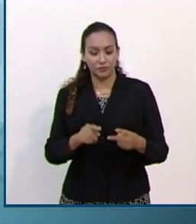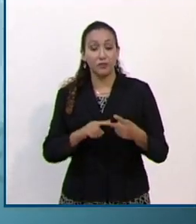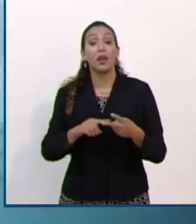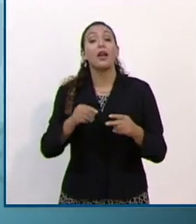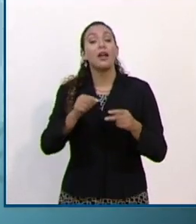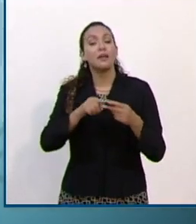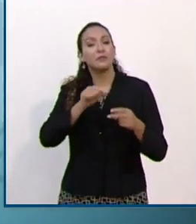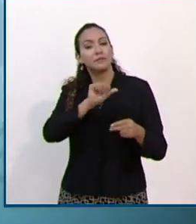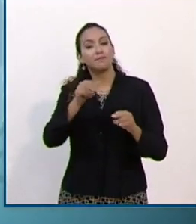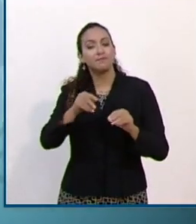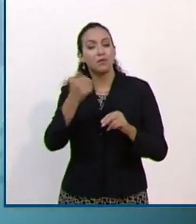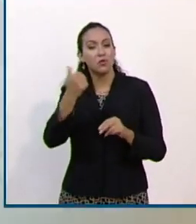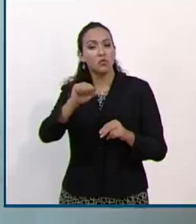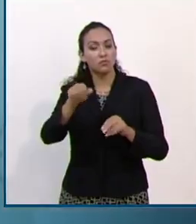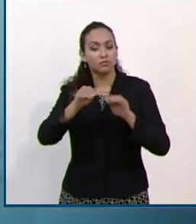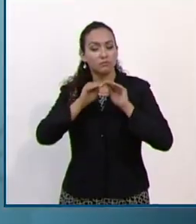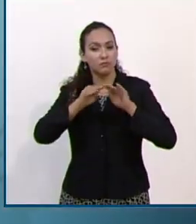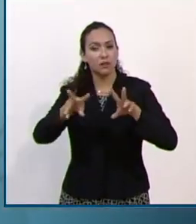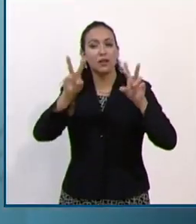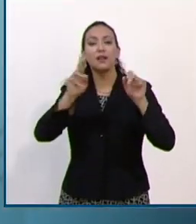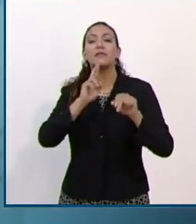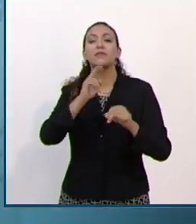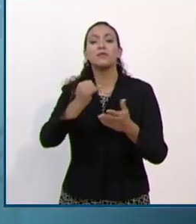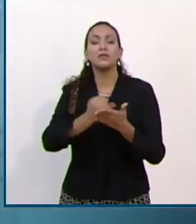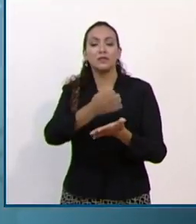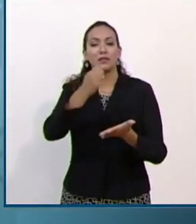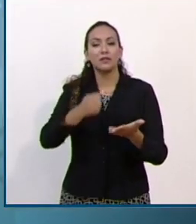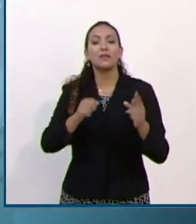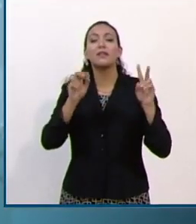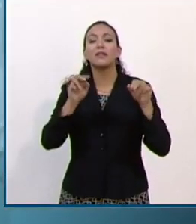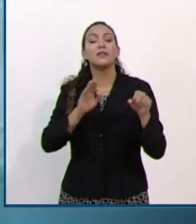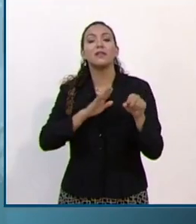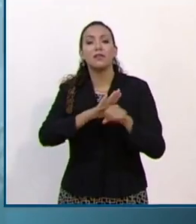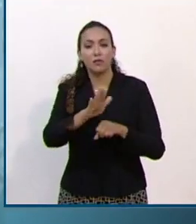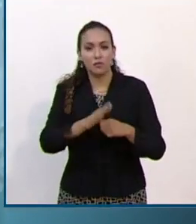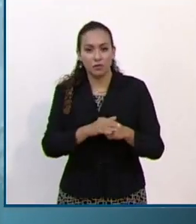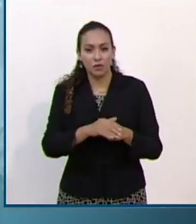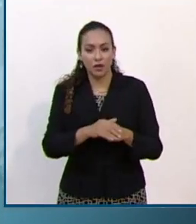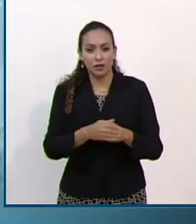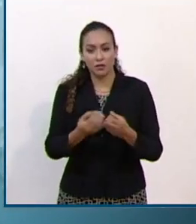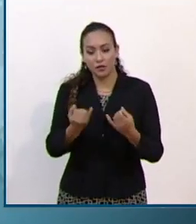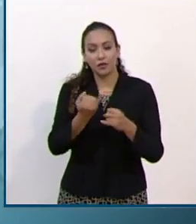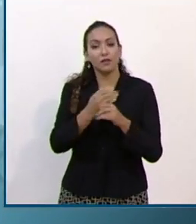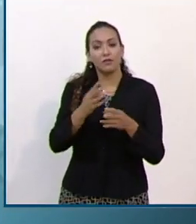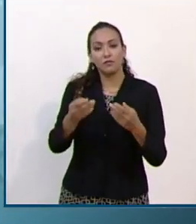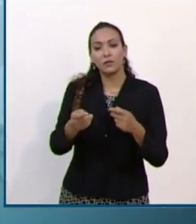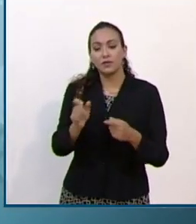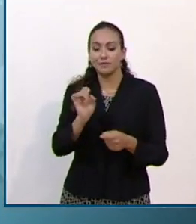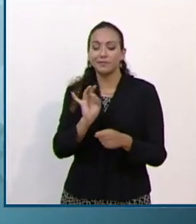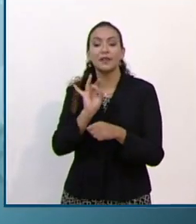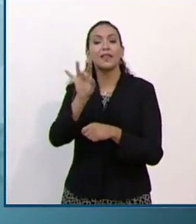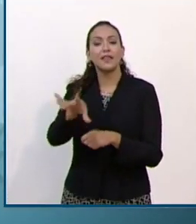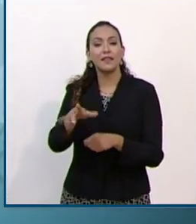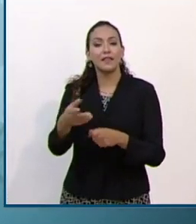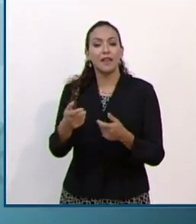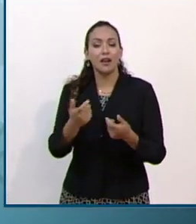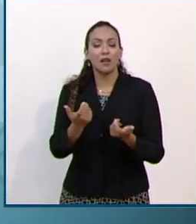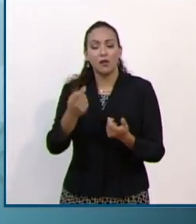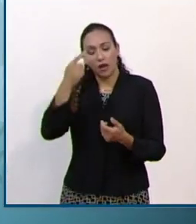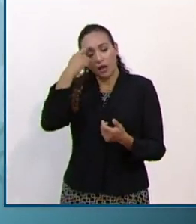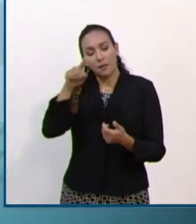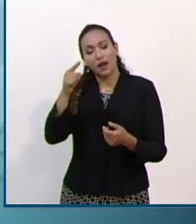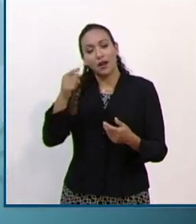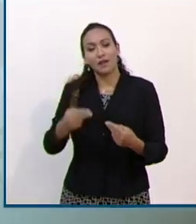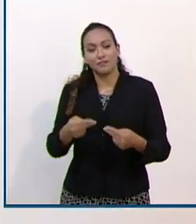11 jurisprudencias sobre temáticas relacionadas con la acción de nulidad de transferencias electrónicas en el juicio oral